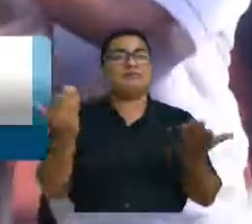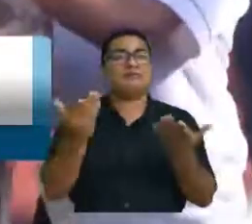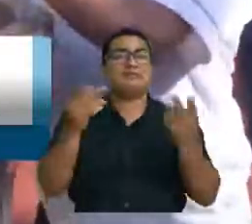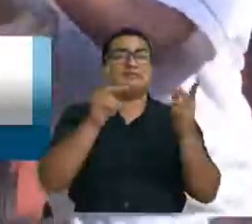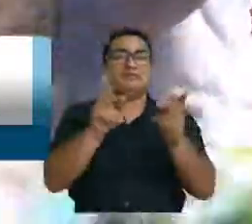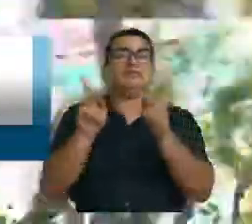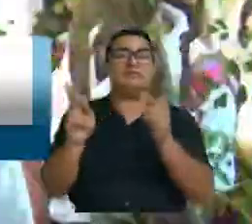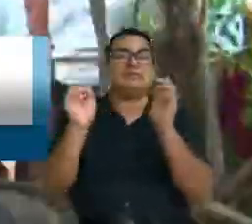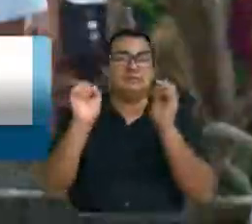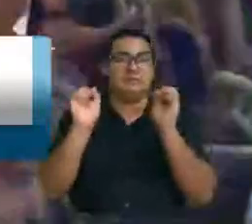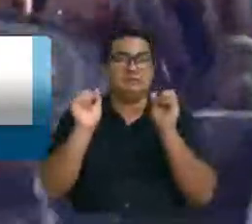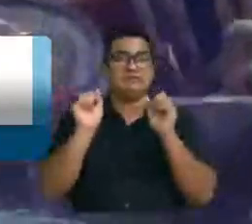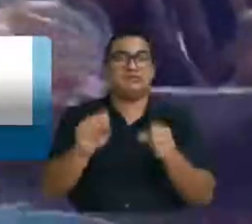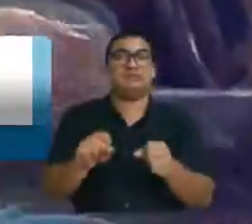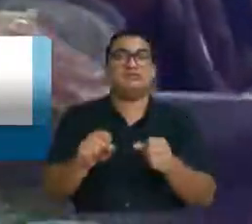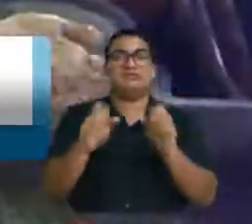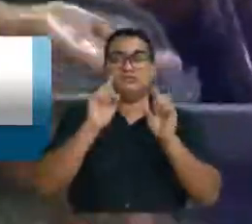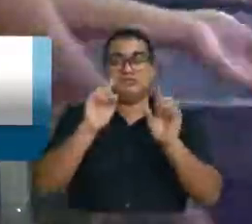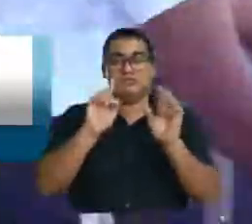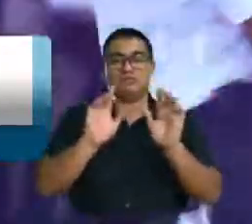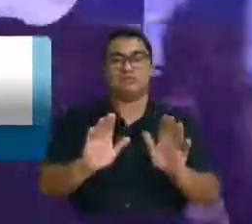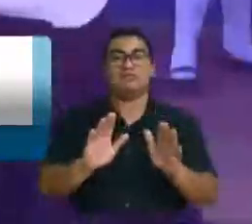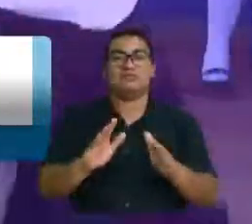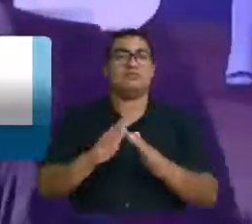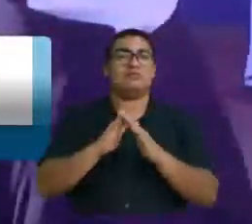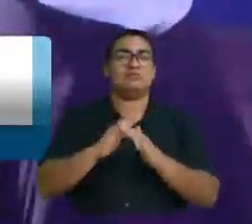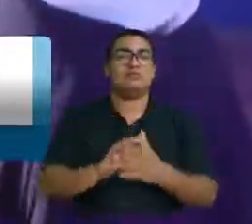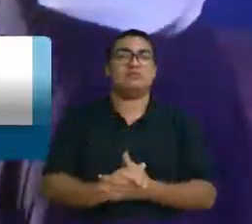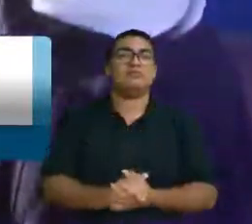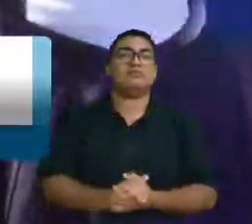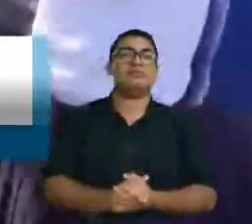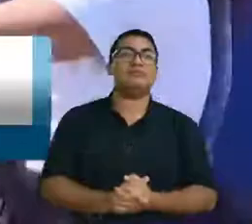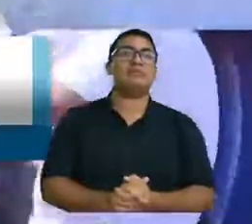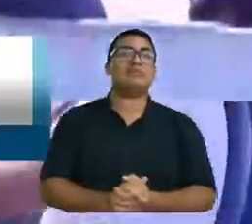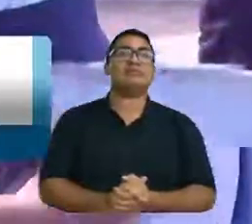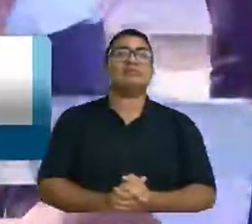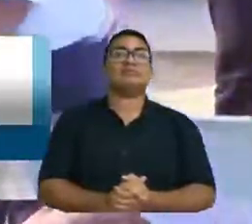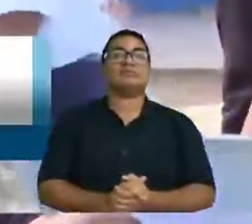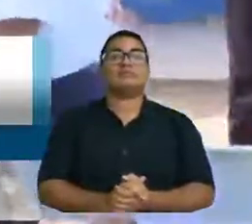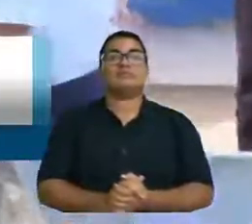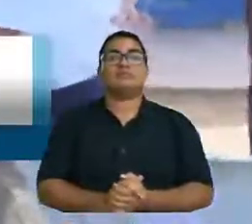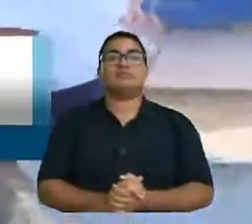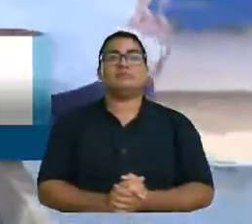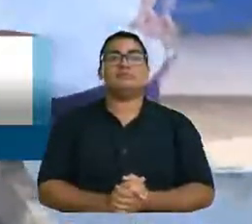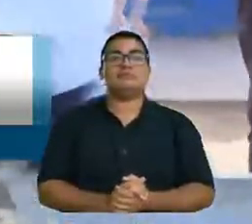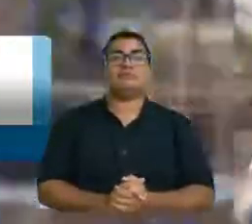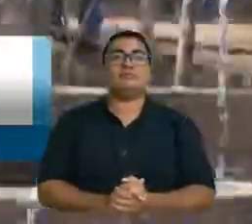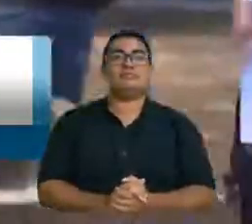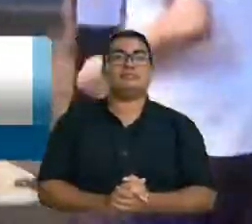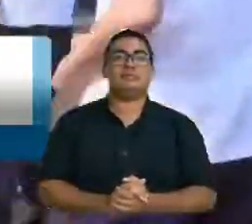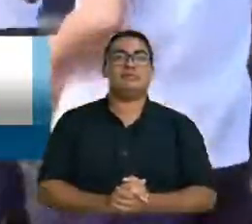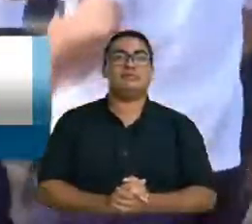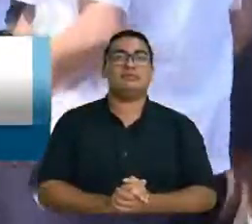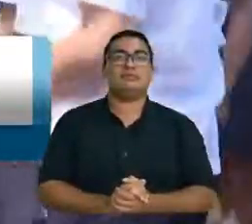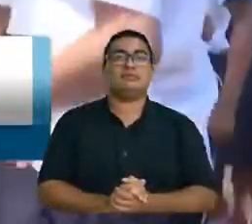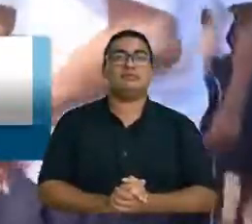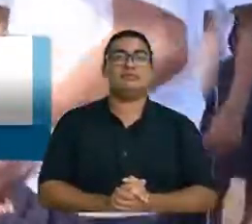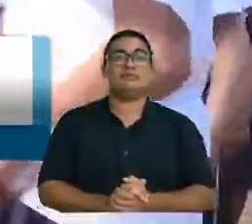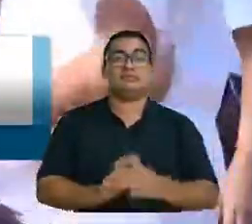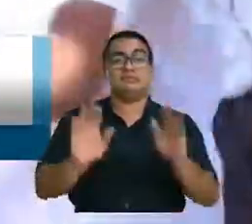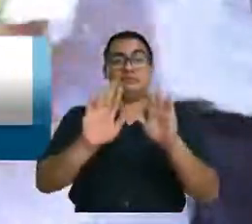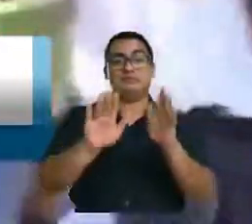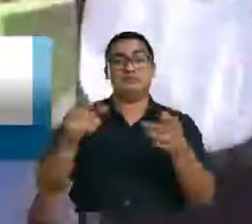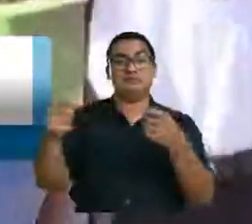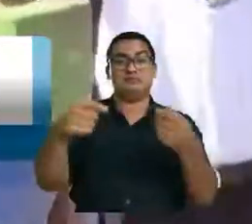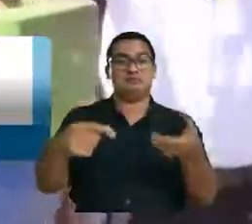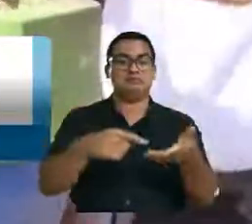puede menos efecto en tu piel. Doctora, fíjese que una oyente nos mandó un chat y nos dijo que